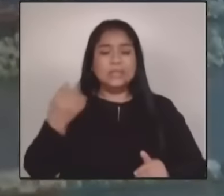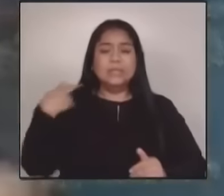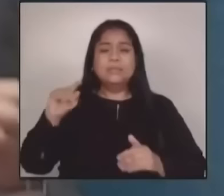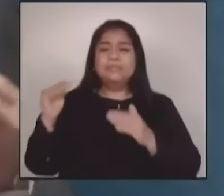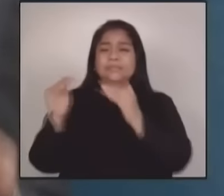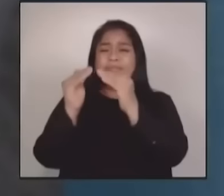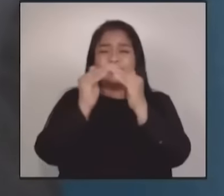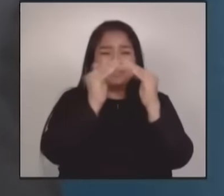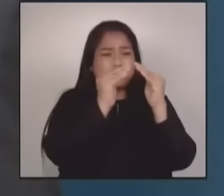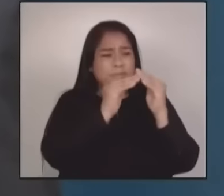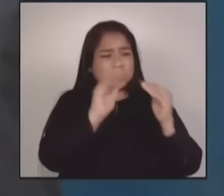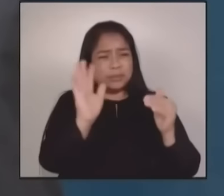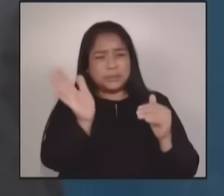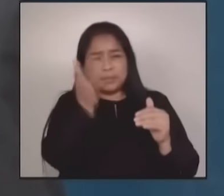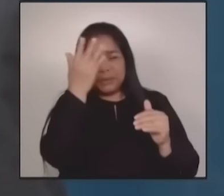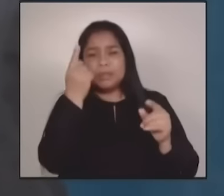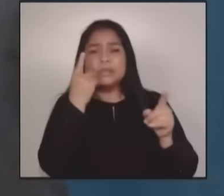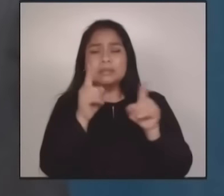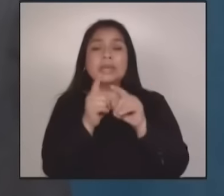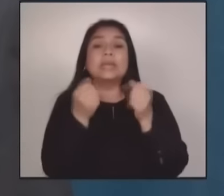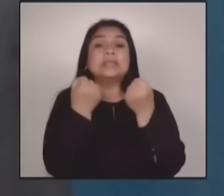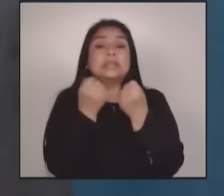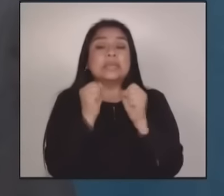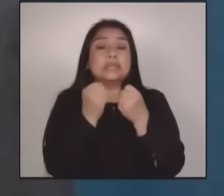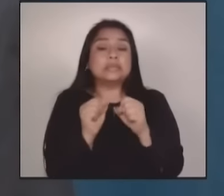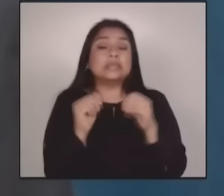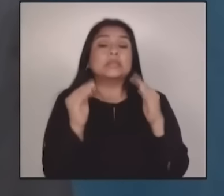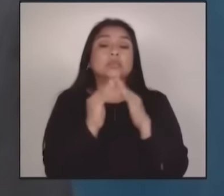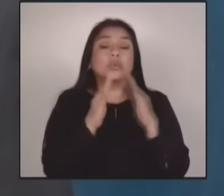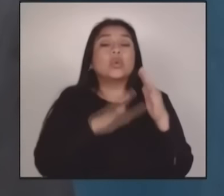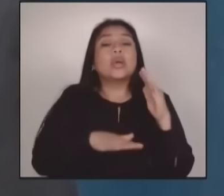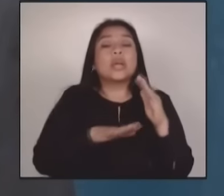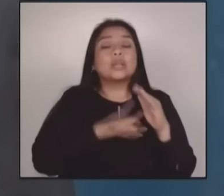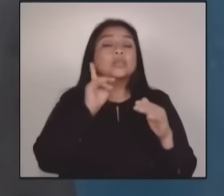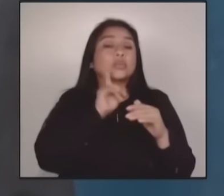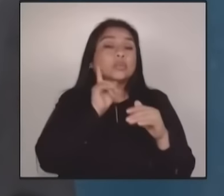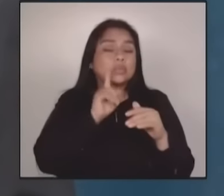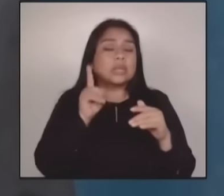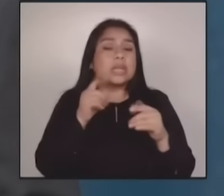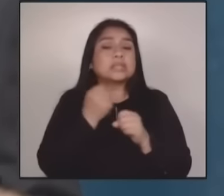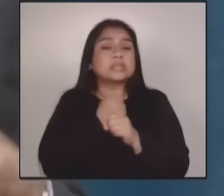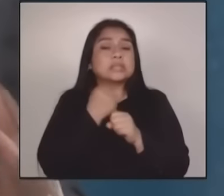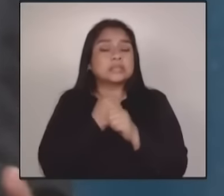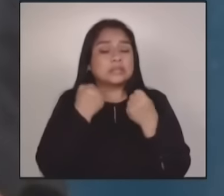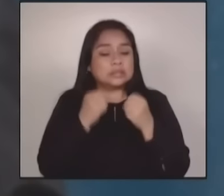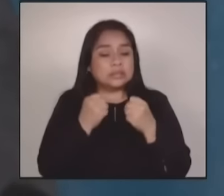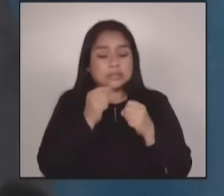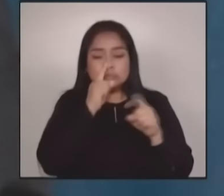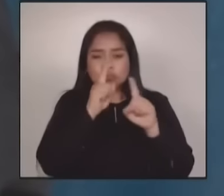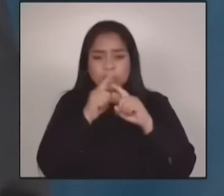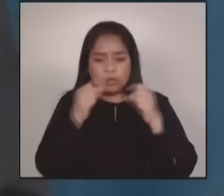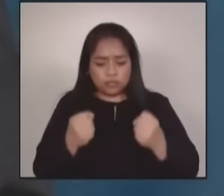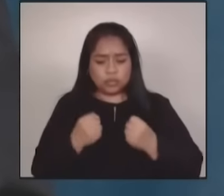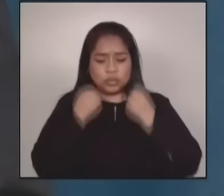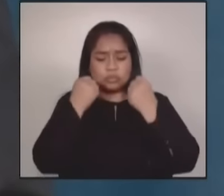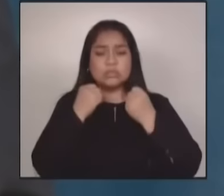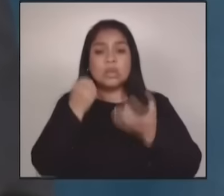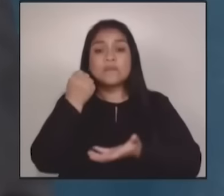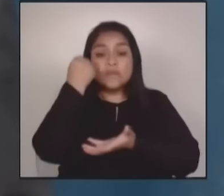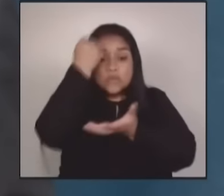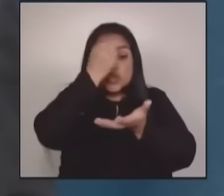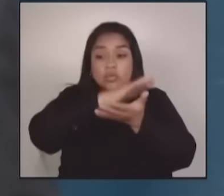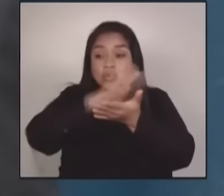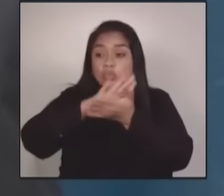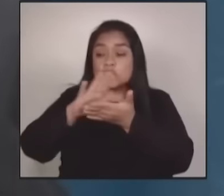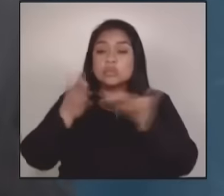jóvenes que se forman anualmente, fortaleciendo al mismo tiempo las inversiones en servicios